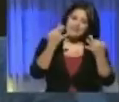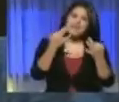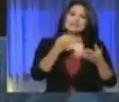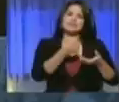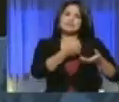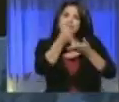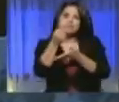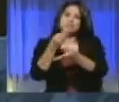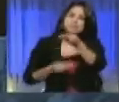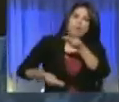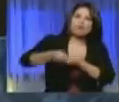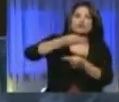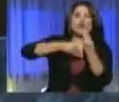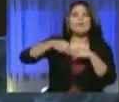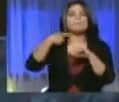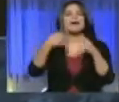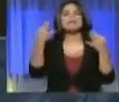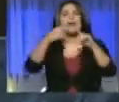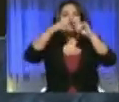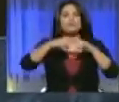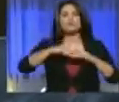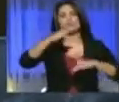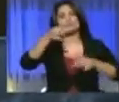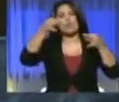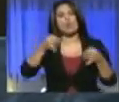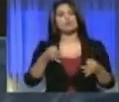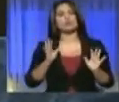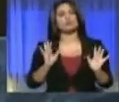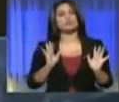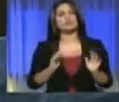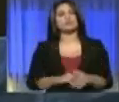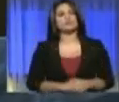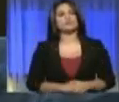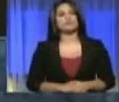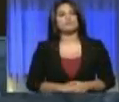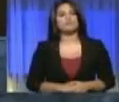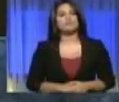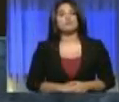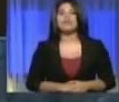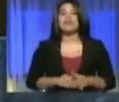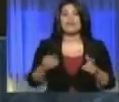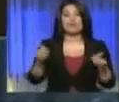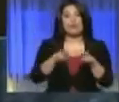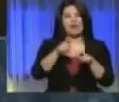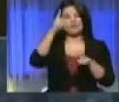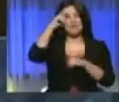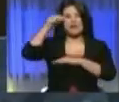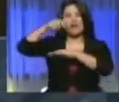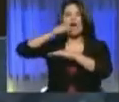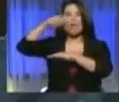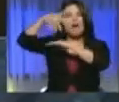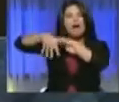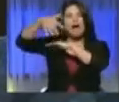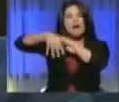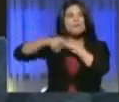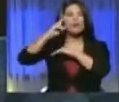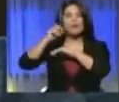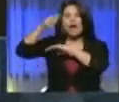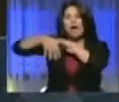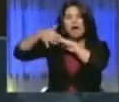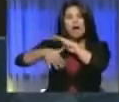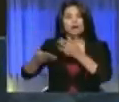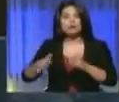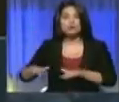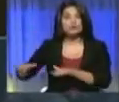y garantizar precios justos. Así como sube el guri, el petróleo, bueno,